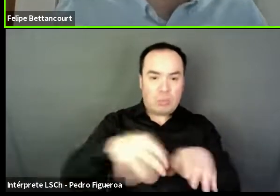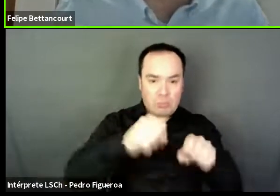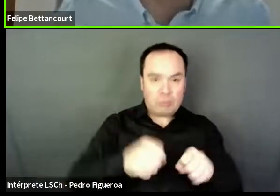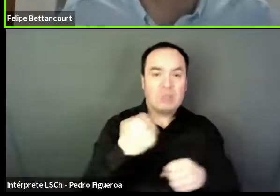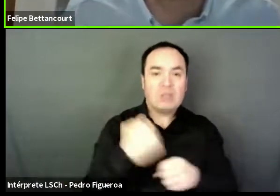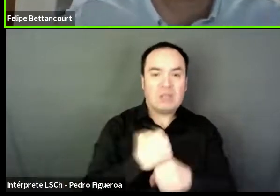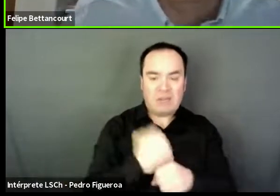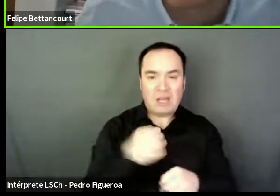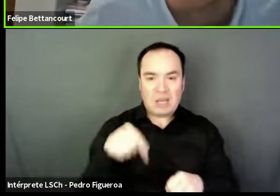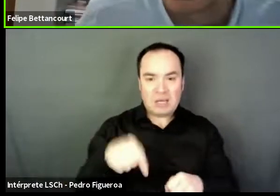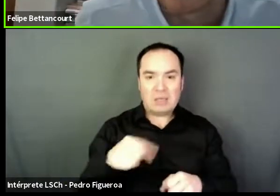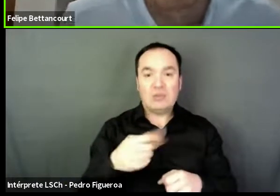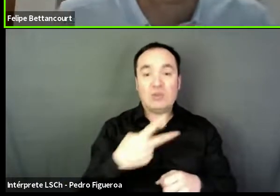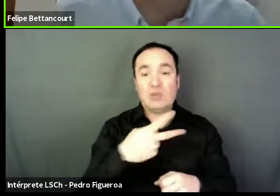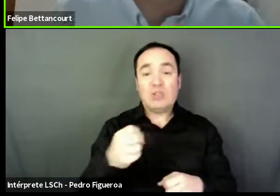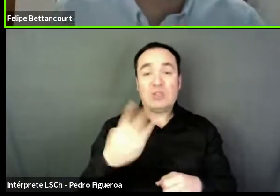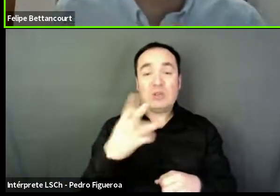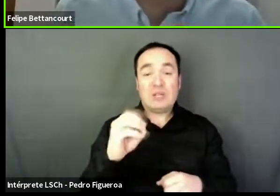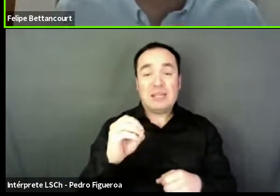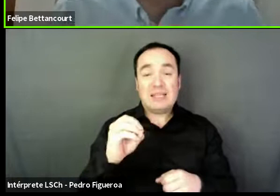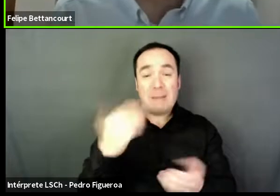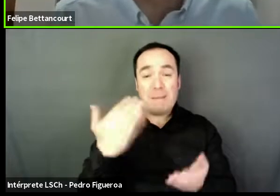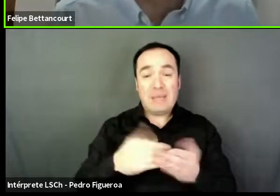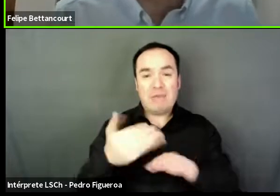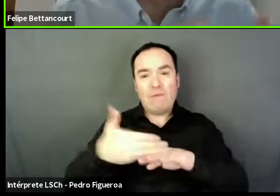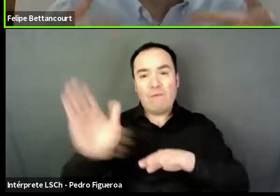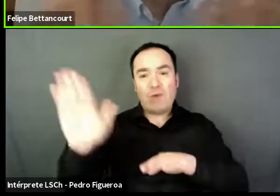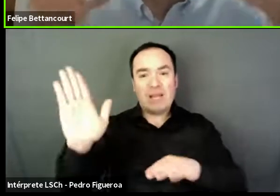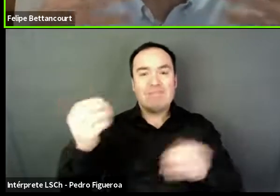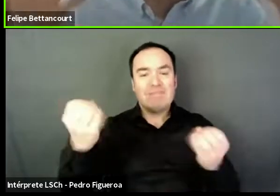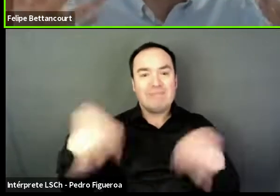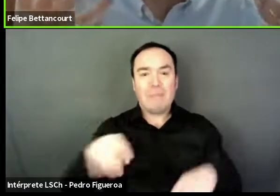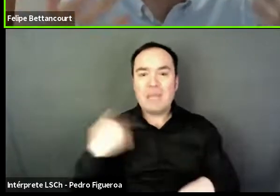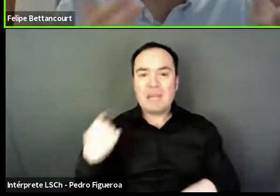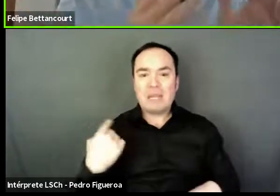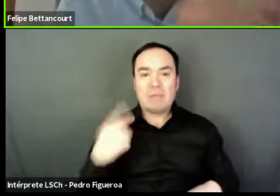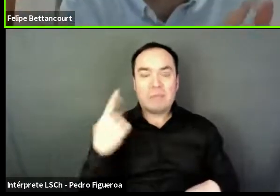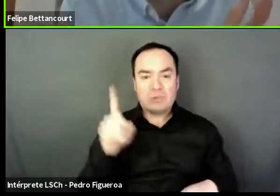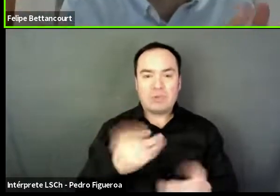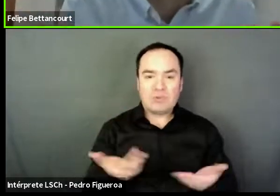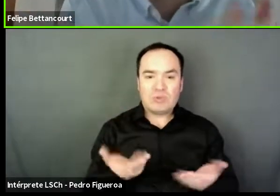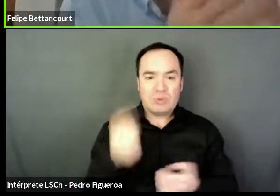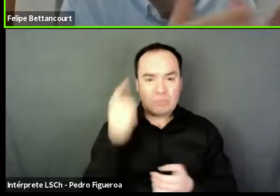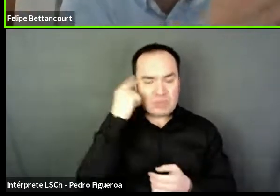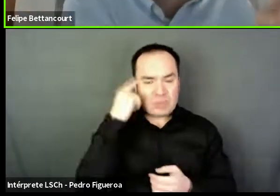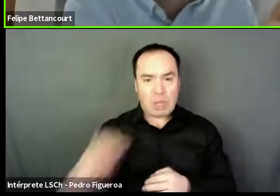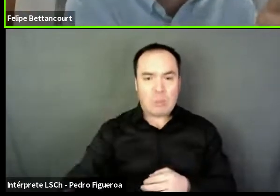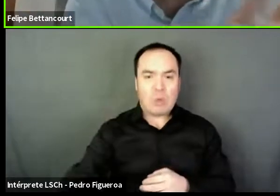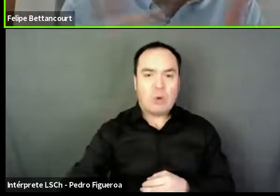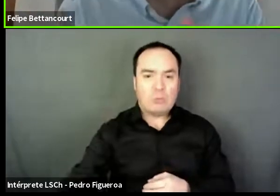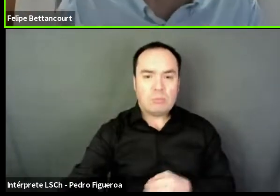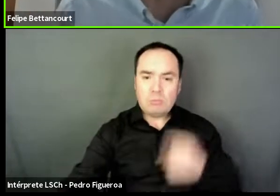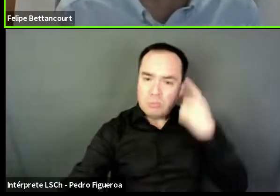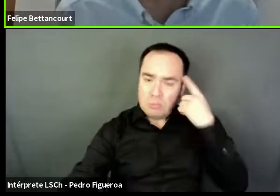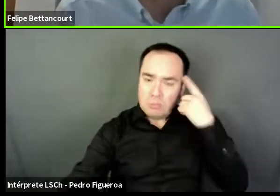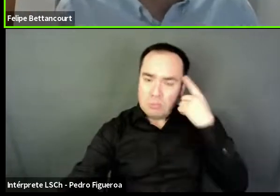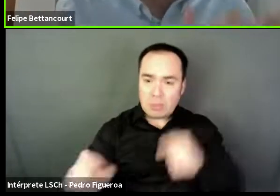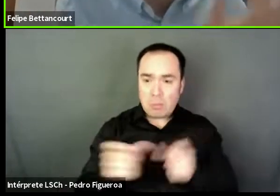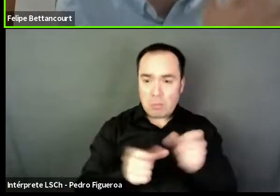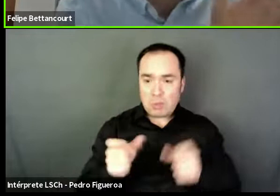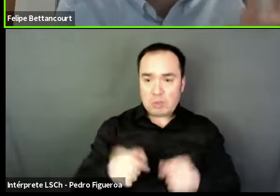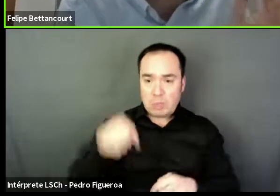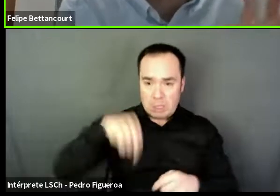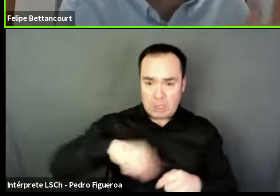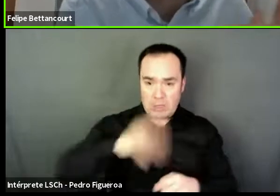y básicamente nosotros dijimos bueno no podemos lo típico podría hacer es centrarnos en nuestros usuarios los que entraron a un programa y todos